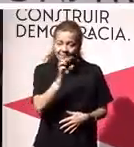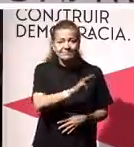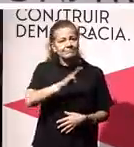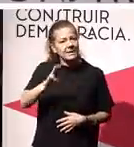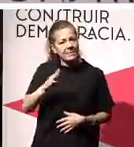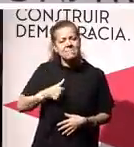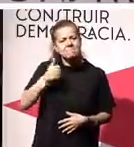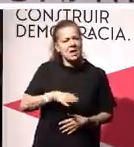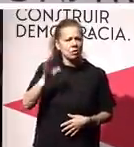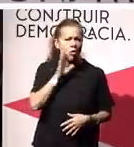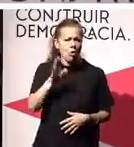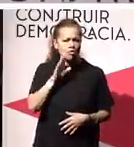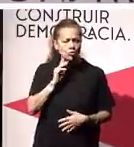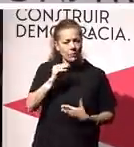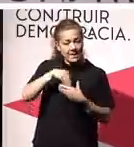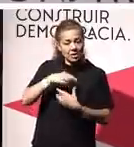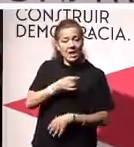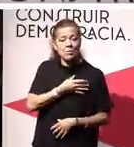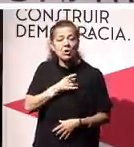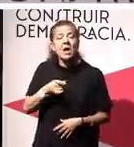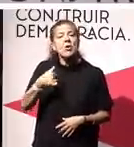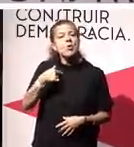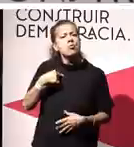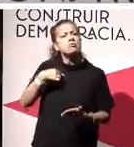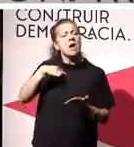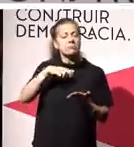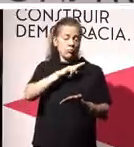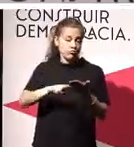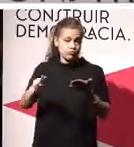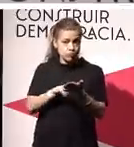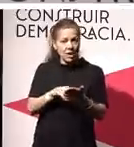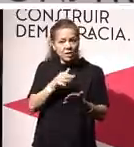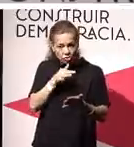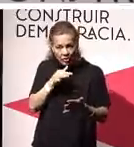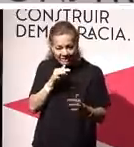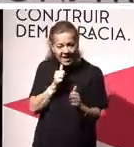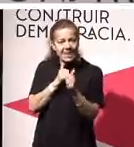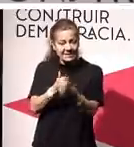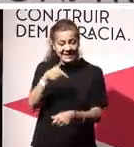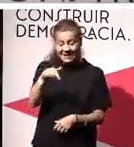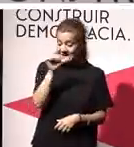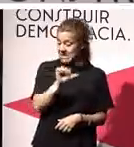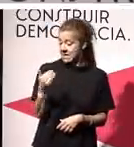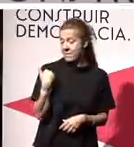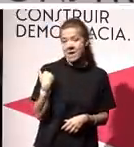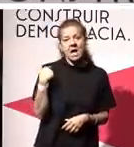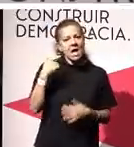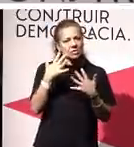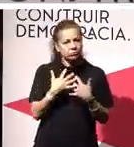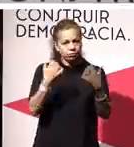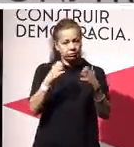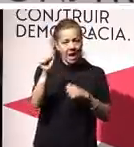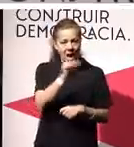Popular más corrupto de la Moncloa, una corrupción que le sigue persiguiendo a día de hoy, como hemos visto esta semana en su convención